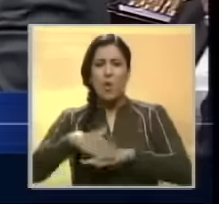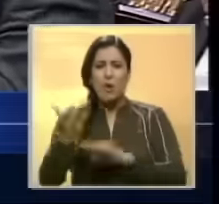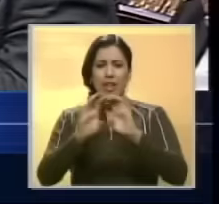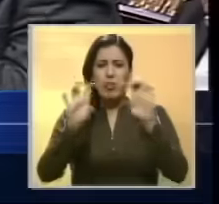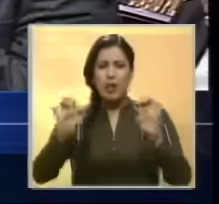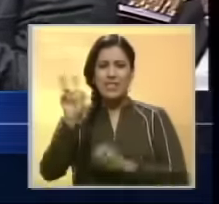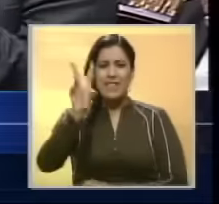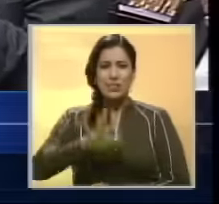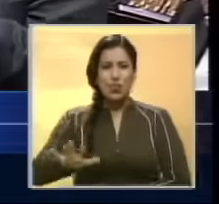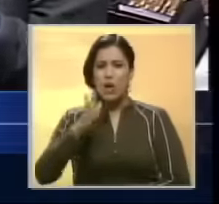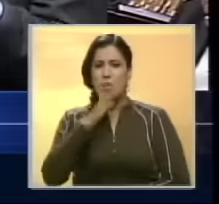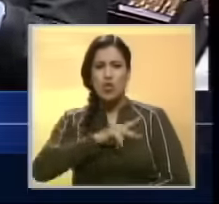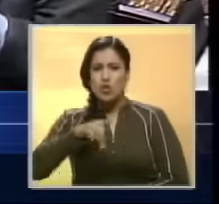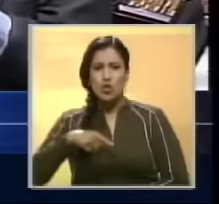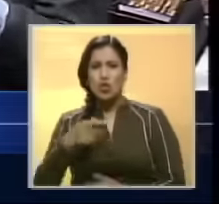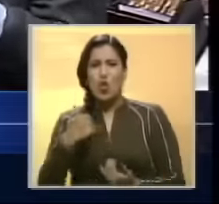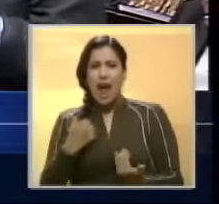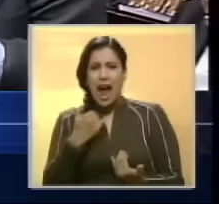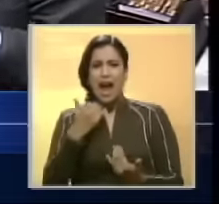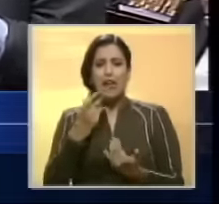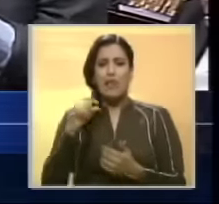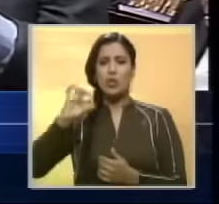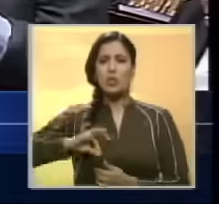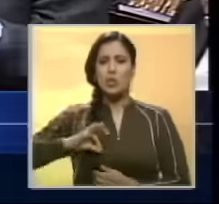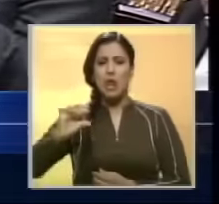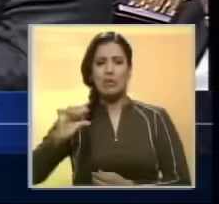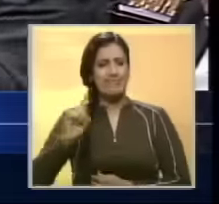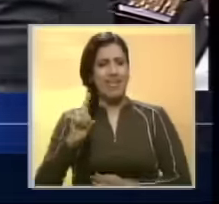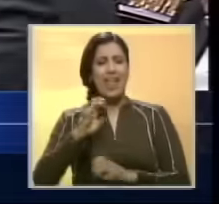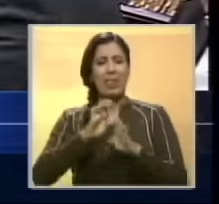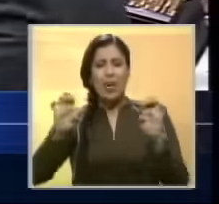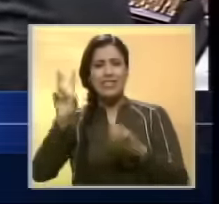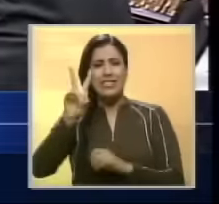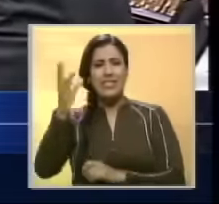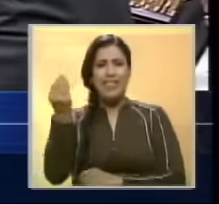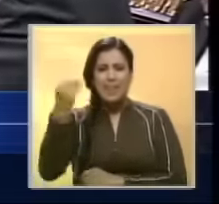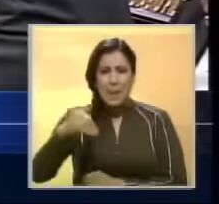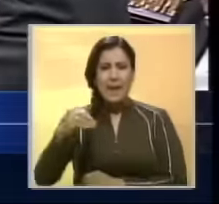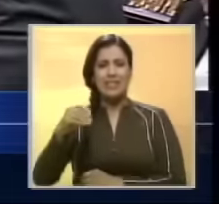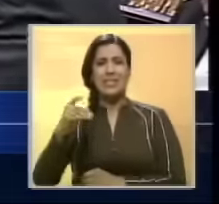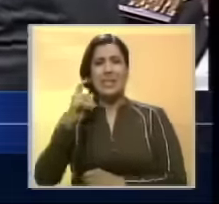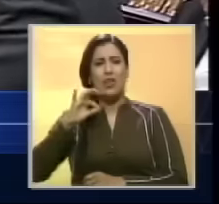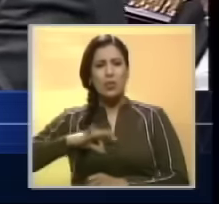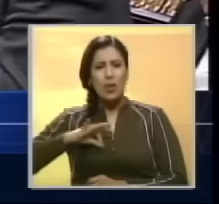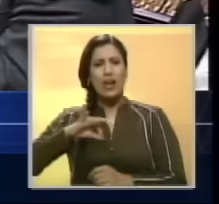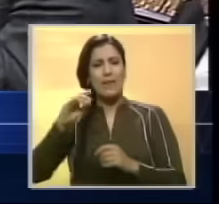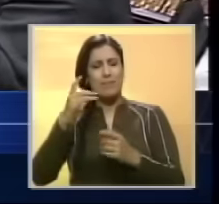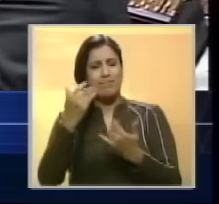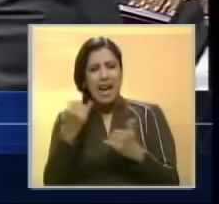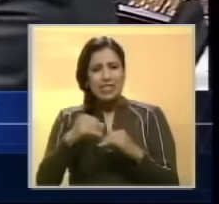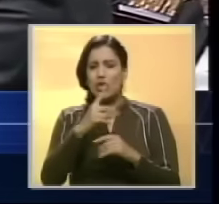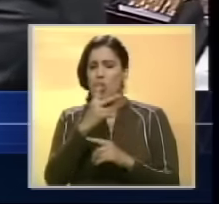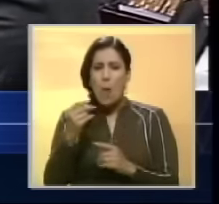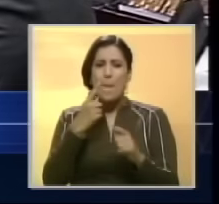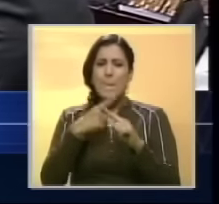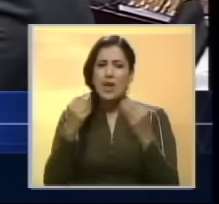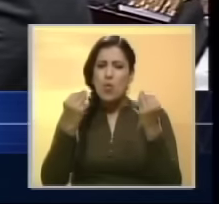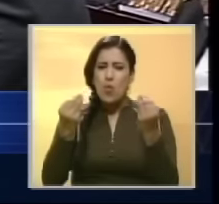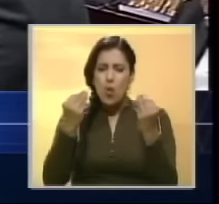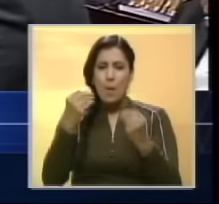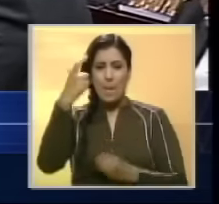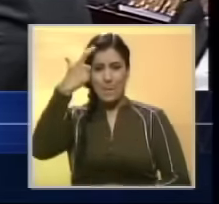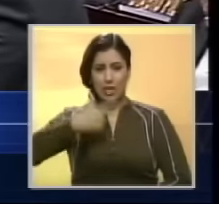la educación en Venezuela no no solo se trata de salario la educación en Venezuela no solo se trata de presupuesto Pero cómo